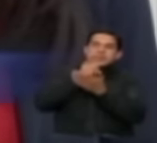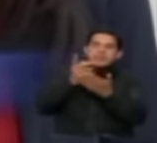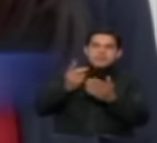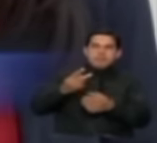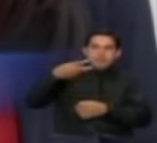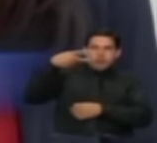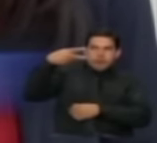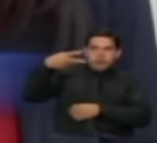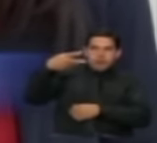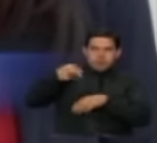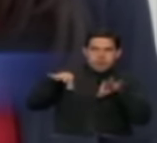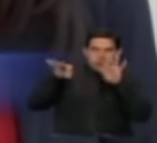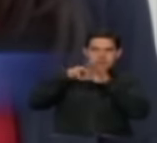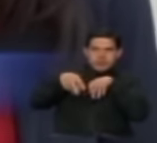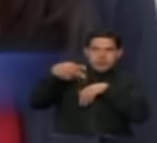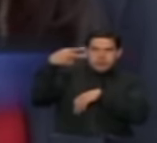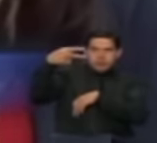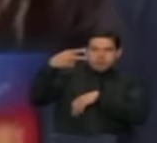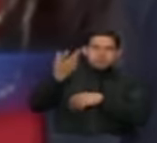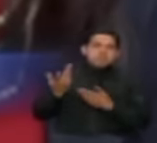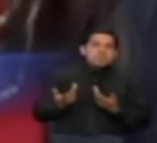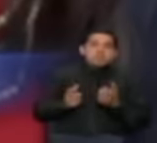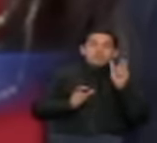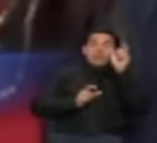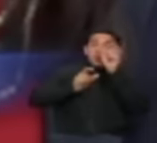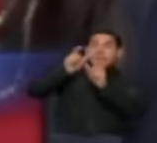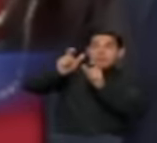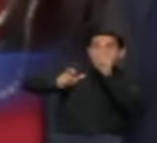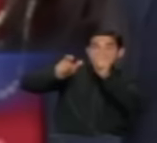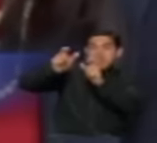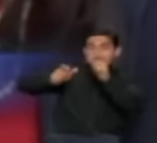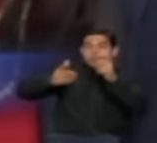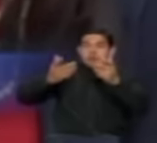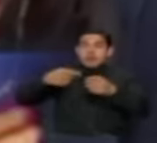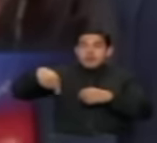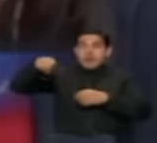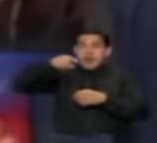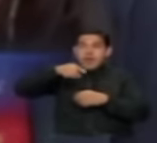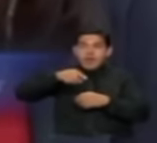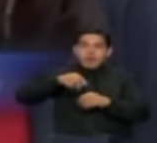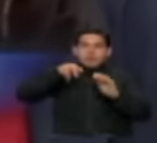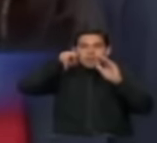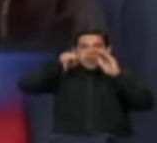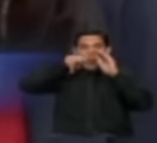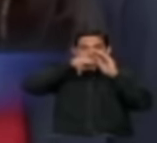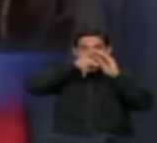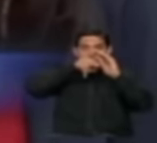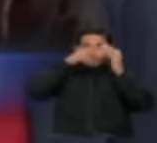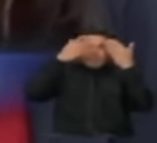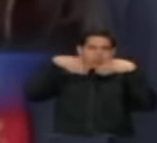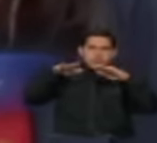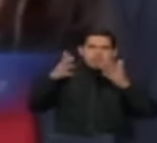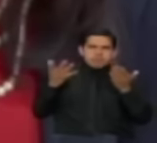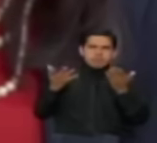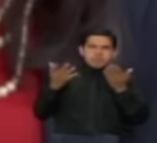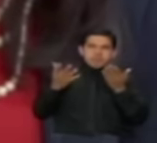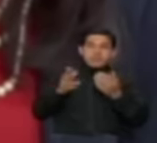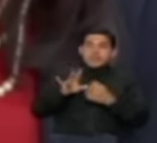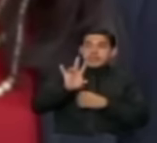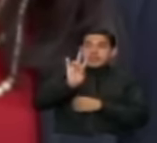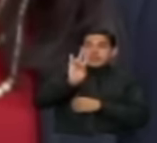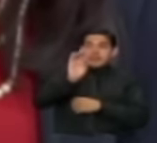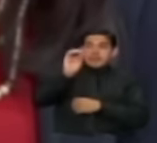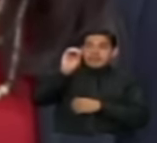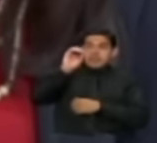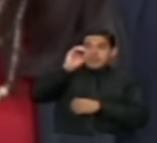dos datos precisos. De las personas que tenemos como albergadas o familias albergadas, el 70%